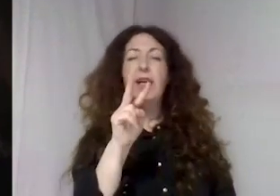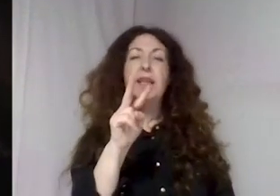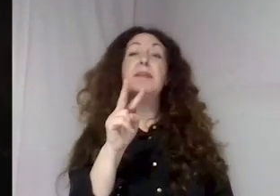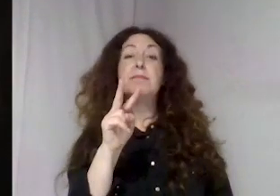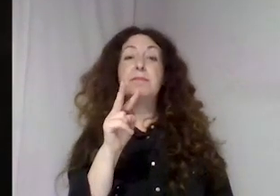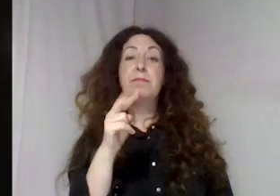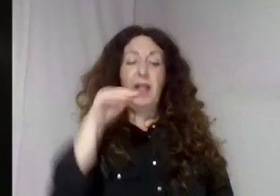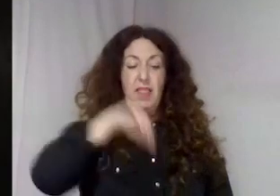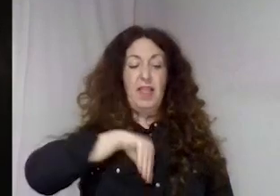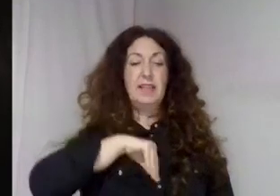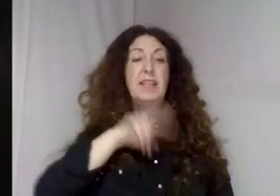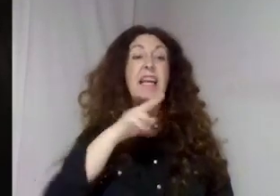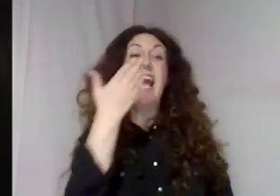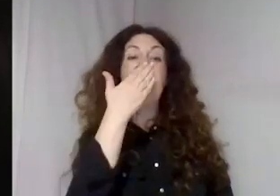es